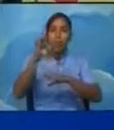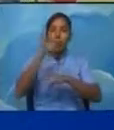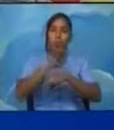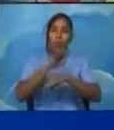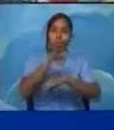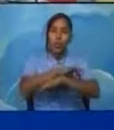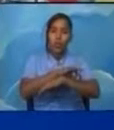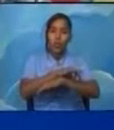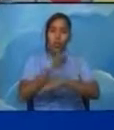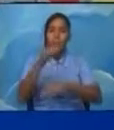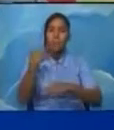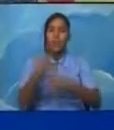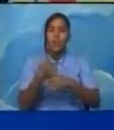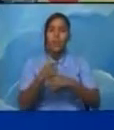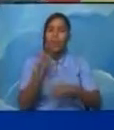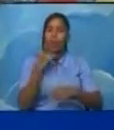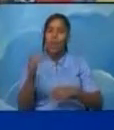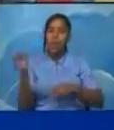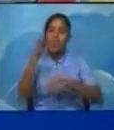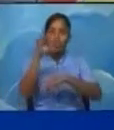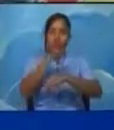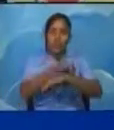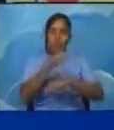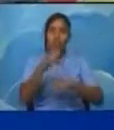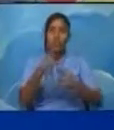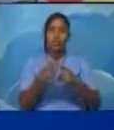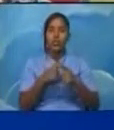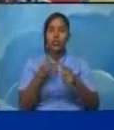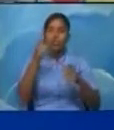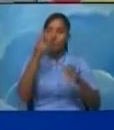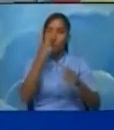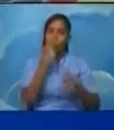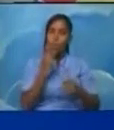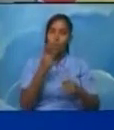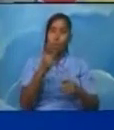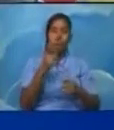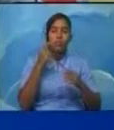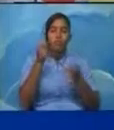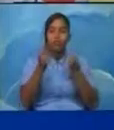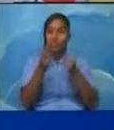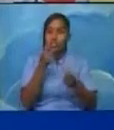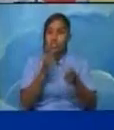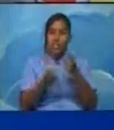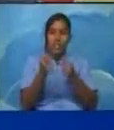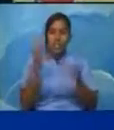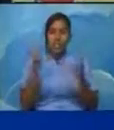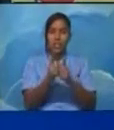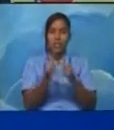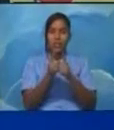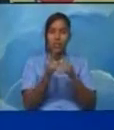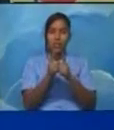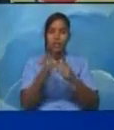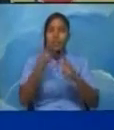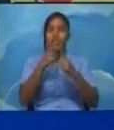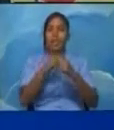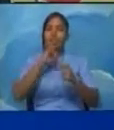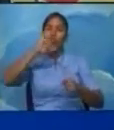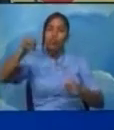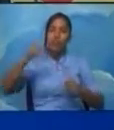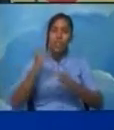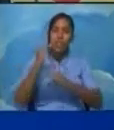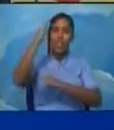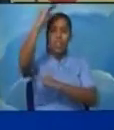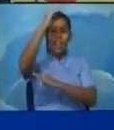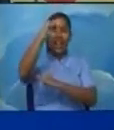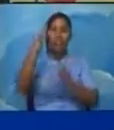Nosotros parecíamos unas pobres langosticas arrastrándose en el fondo del mar. Ellos